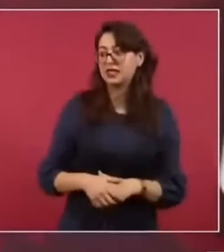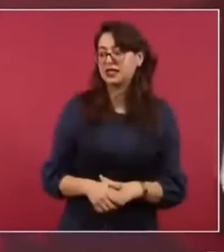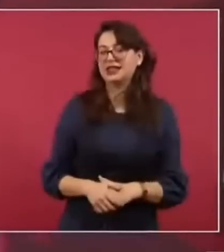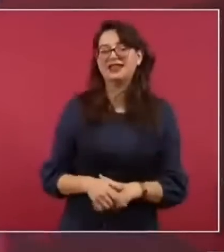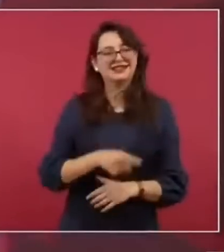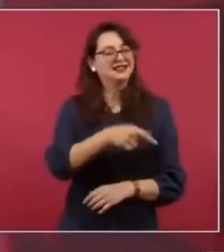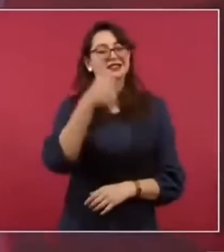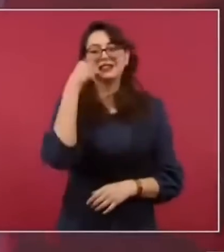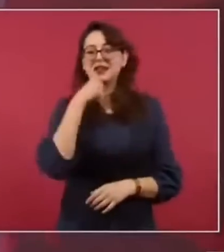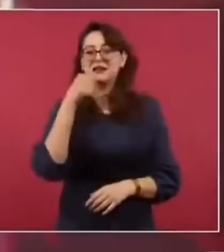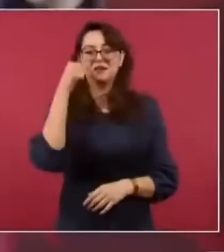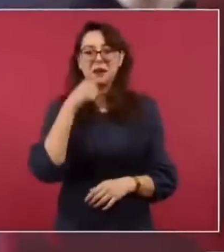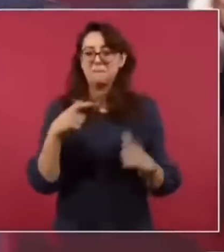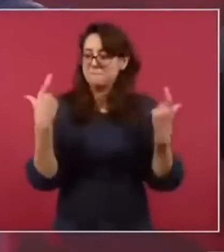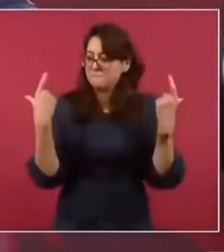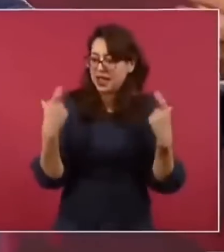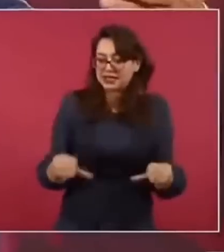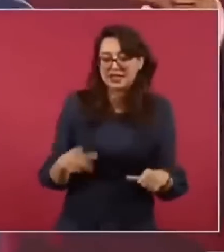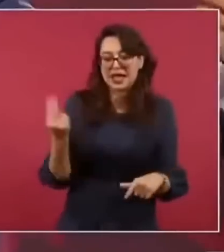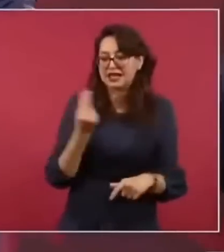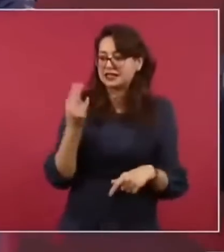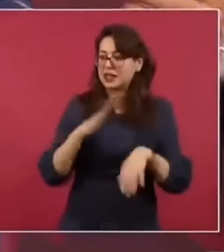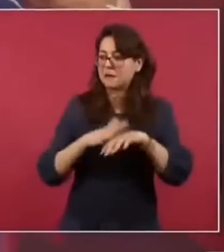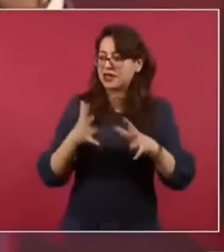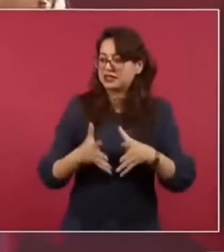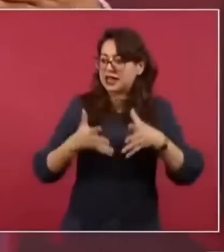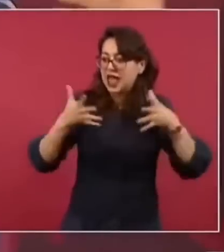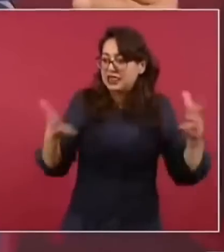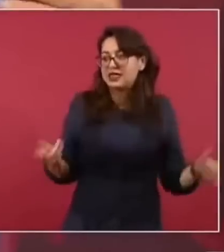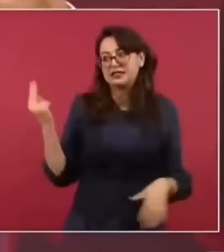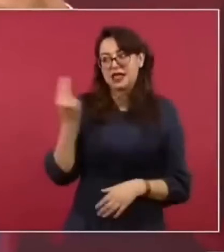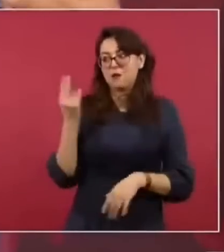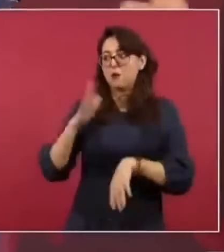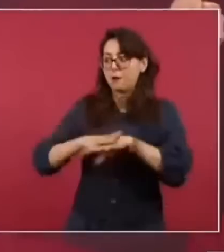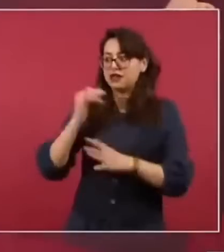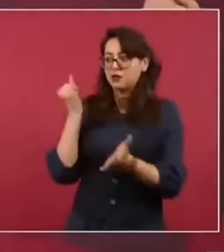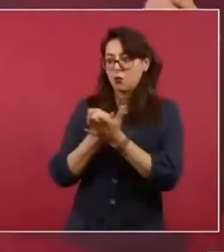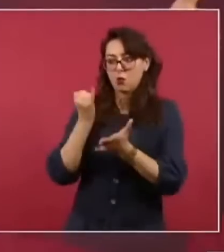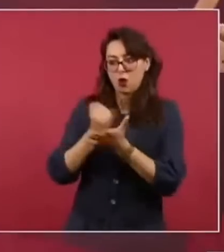eso. Hay que hacer más grande el pastel, Andrés Manuel.